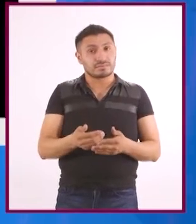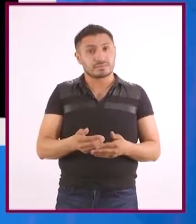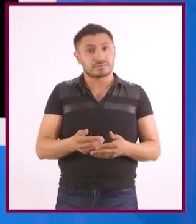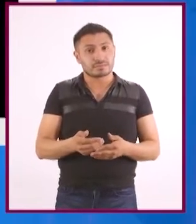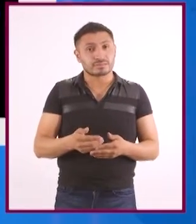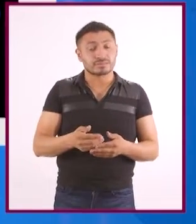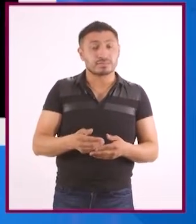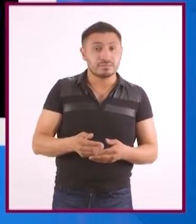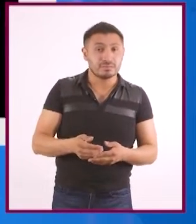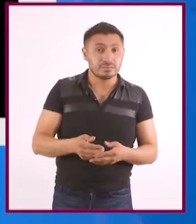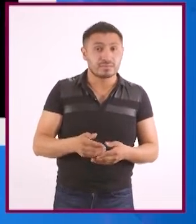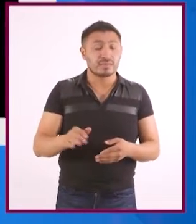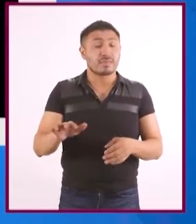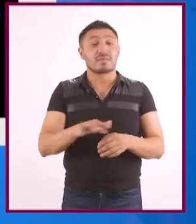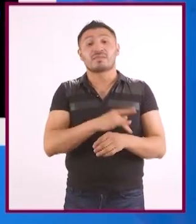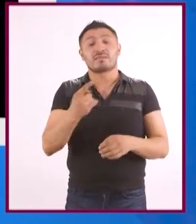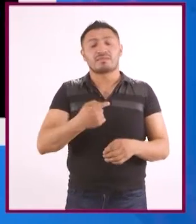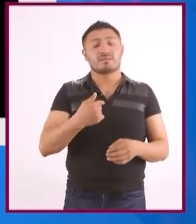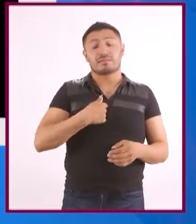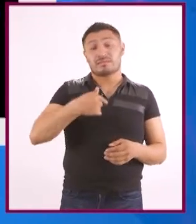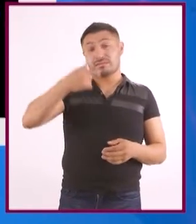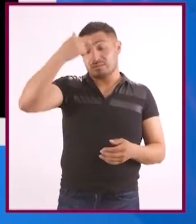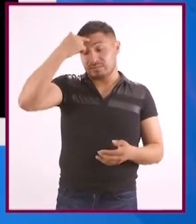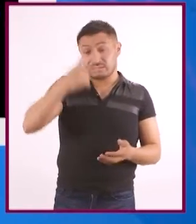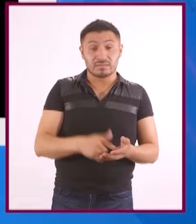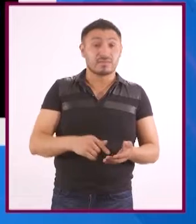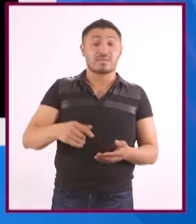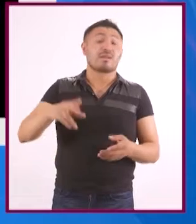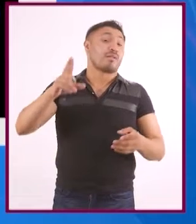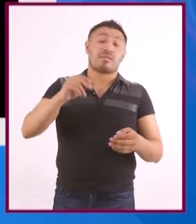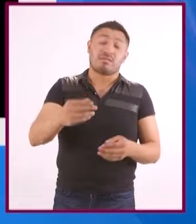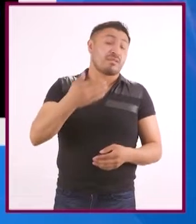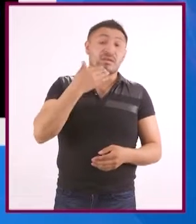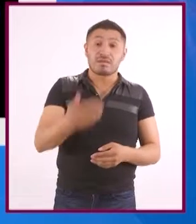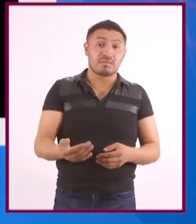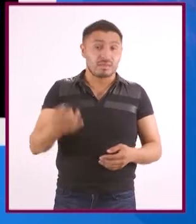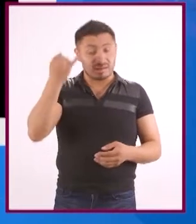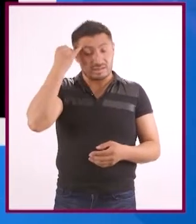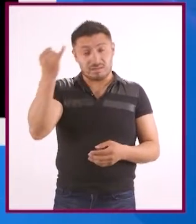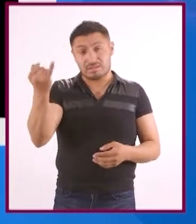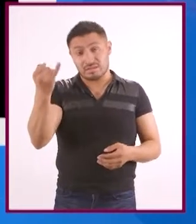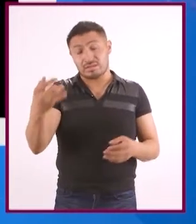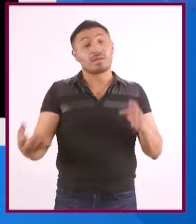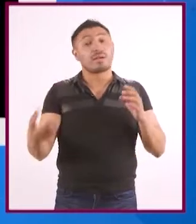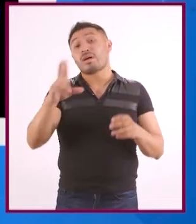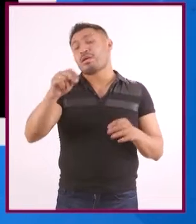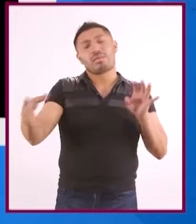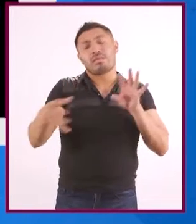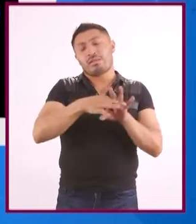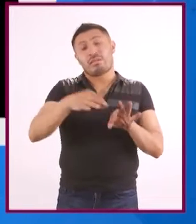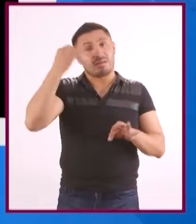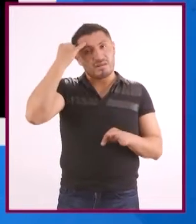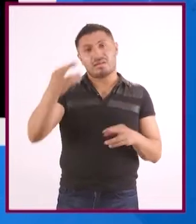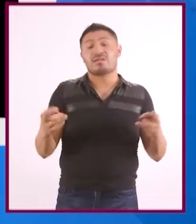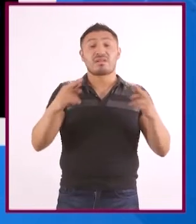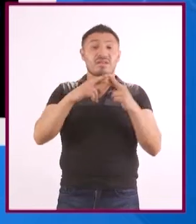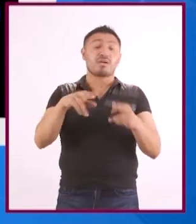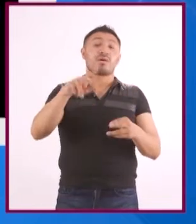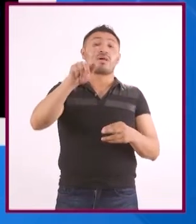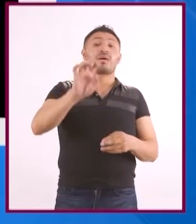porque consideramos que es incompatible con nuestras creencias religiosas, pero también éticas,